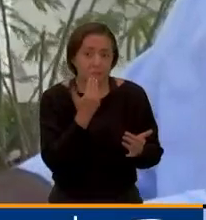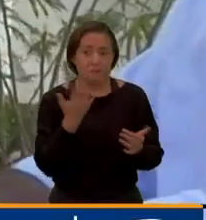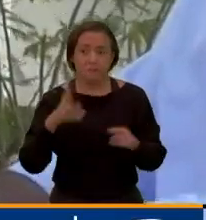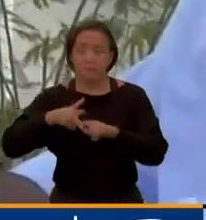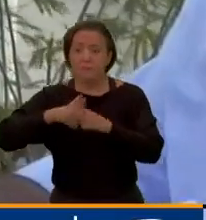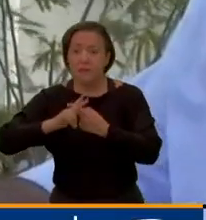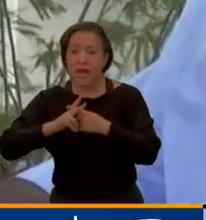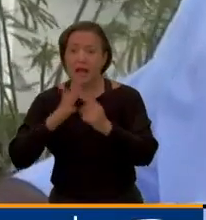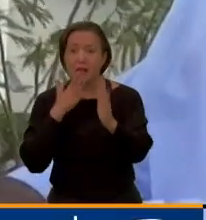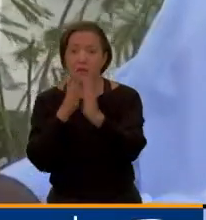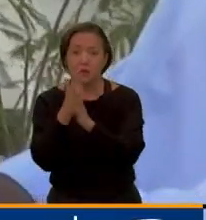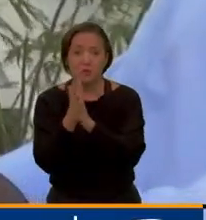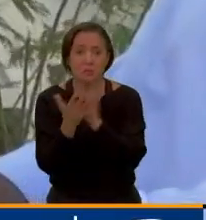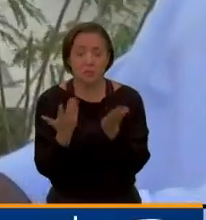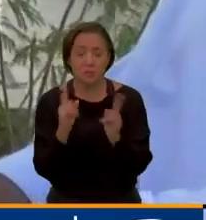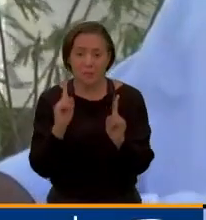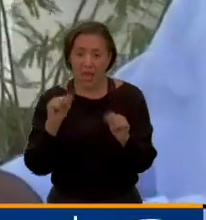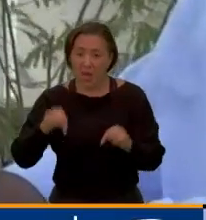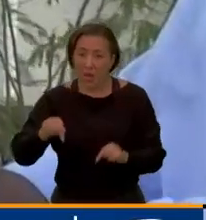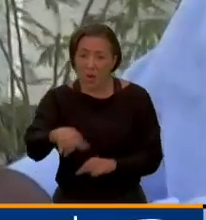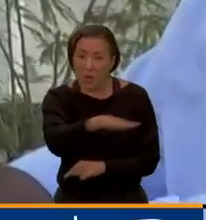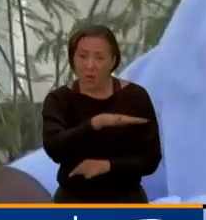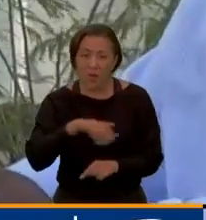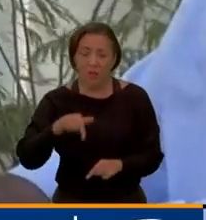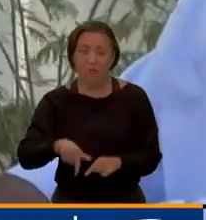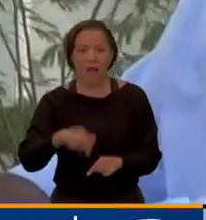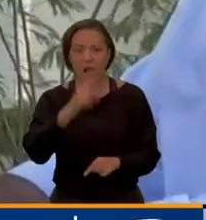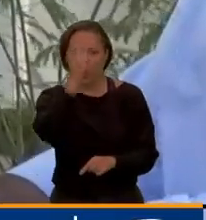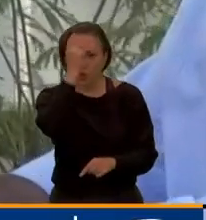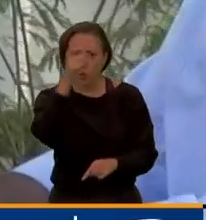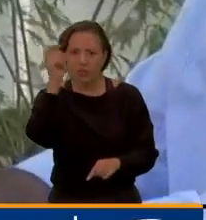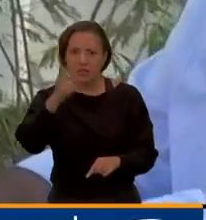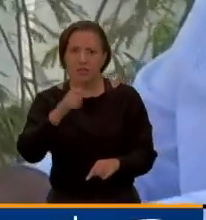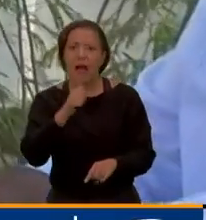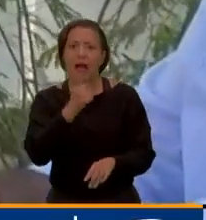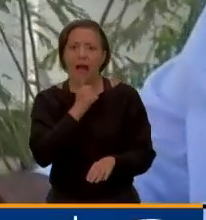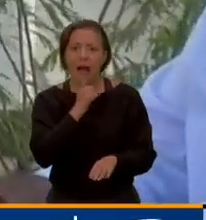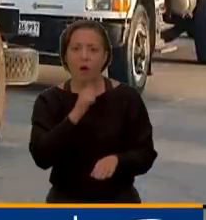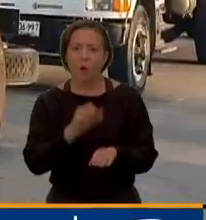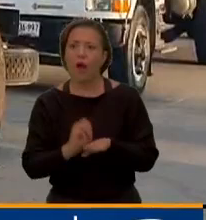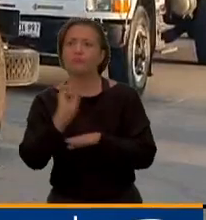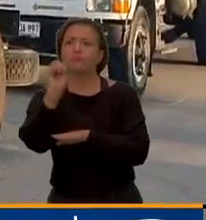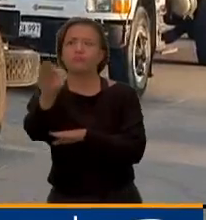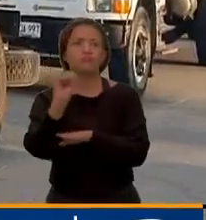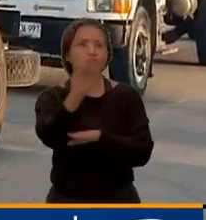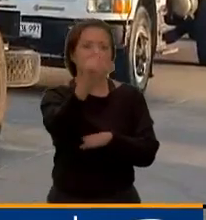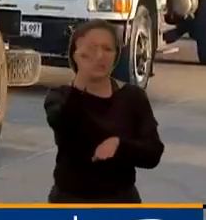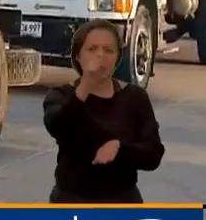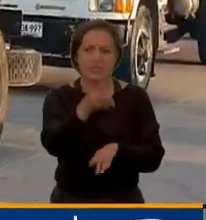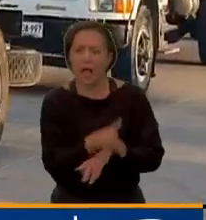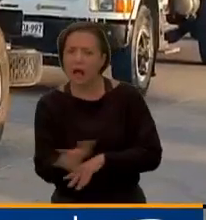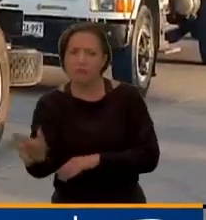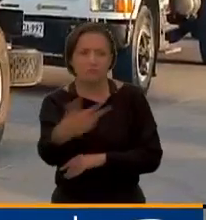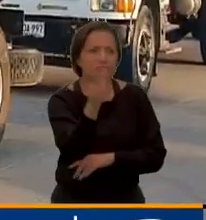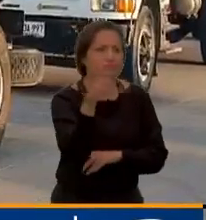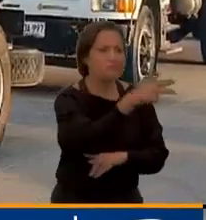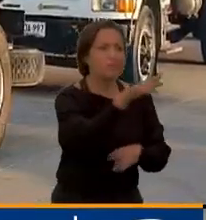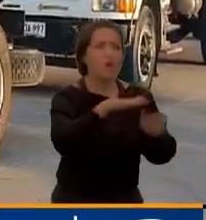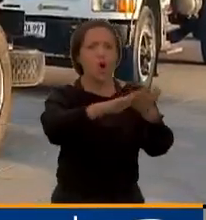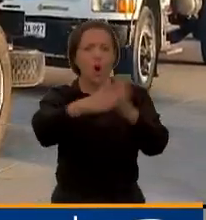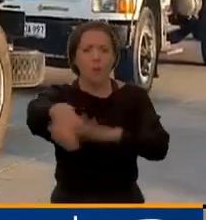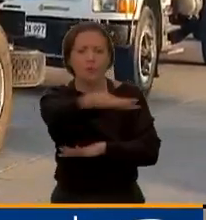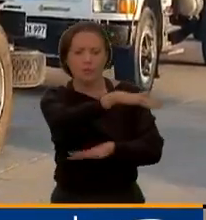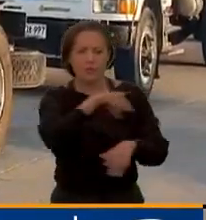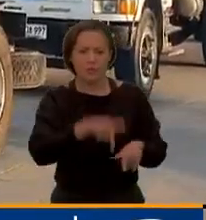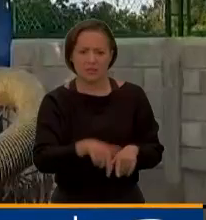mecánicos, pero aquí para un arduo trabajo como llevar agua a las comunidades escasas de